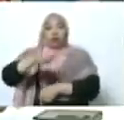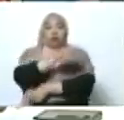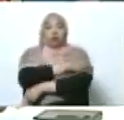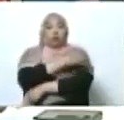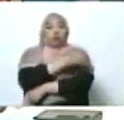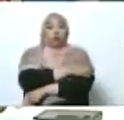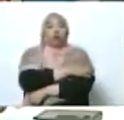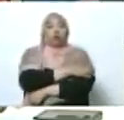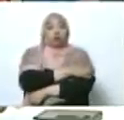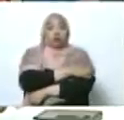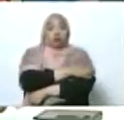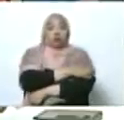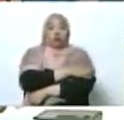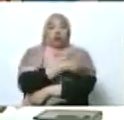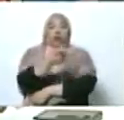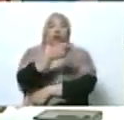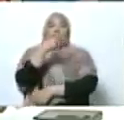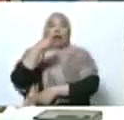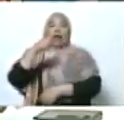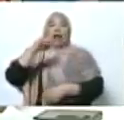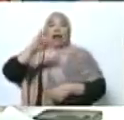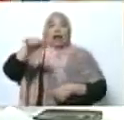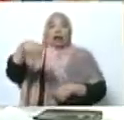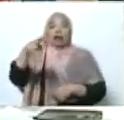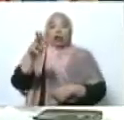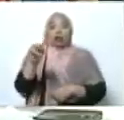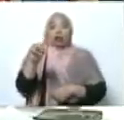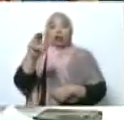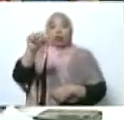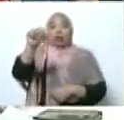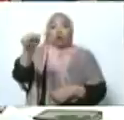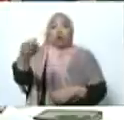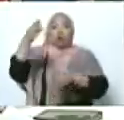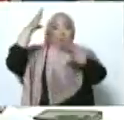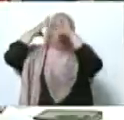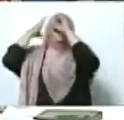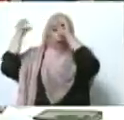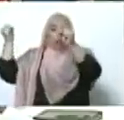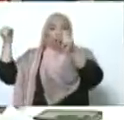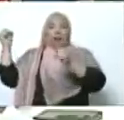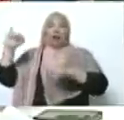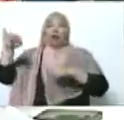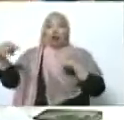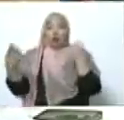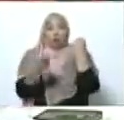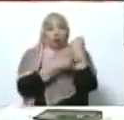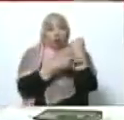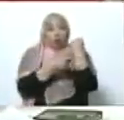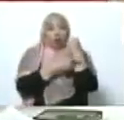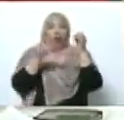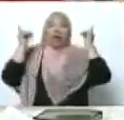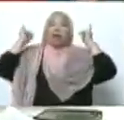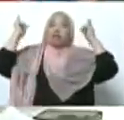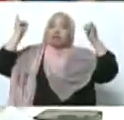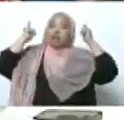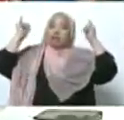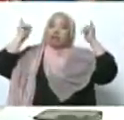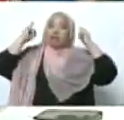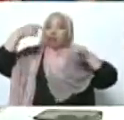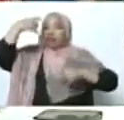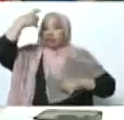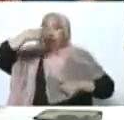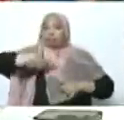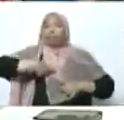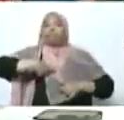allá, tuvo a Tomás Guanipa instalado allá como embajador de Narnia, que hasta sus fiestas personales se pagaban